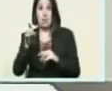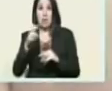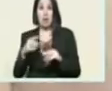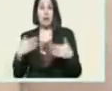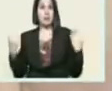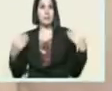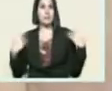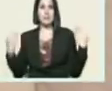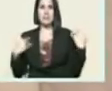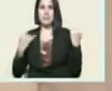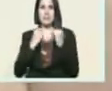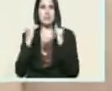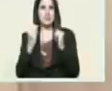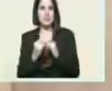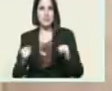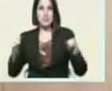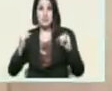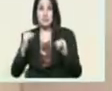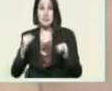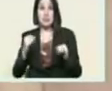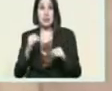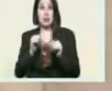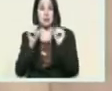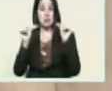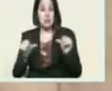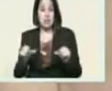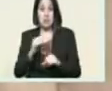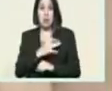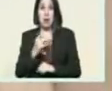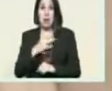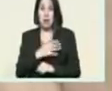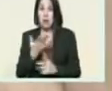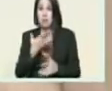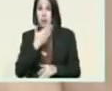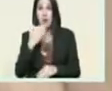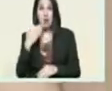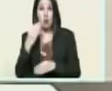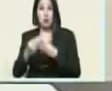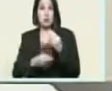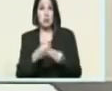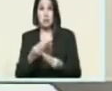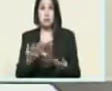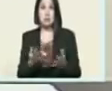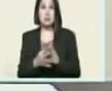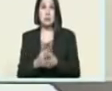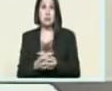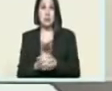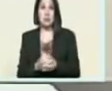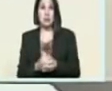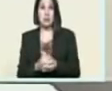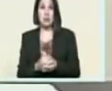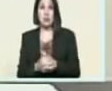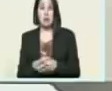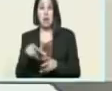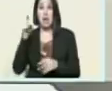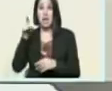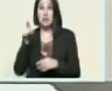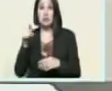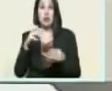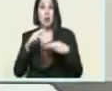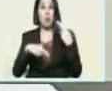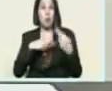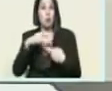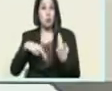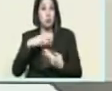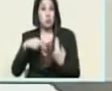gran felicidad saber que el sistema de carnet de la patria va agarrando cuerpo, forma, fuerza. Esta es la gran revolución dentro